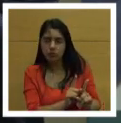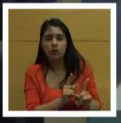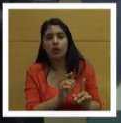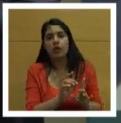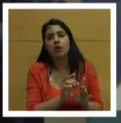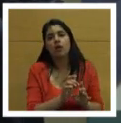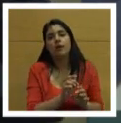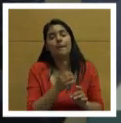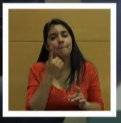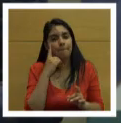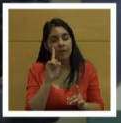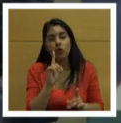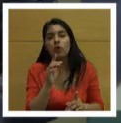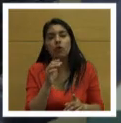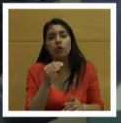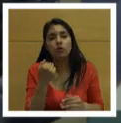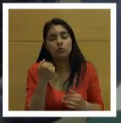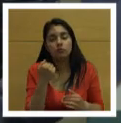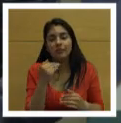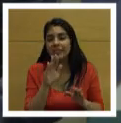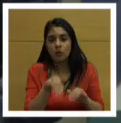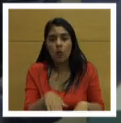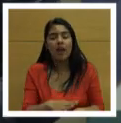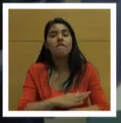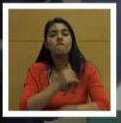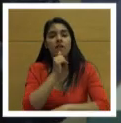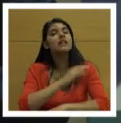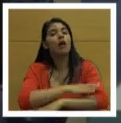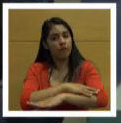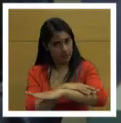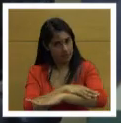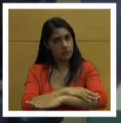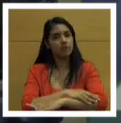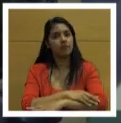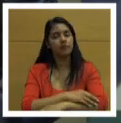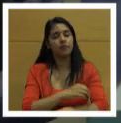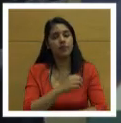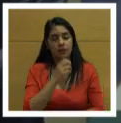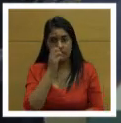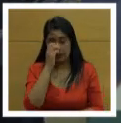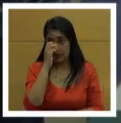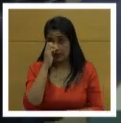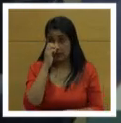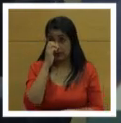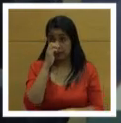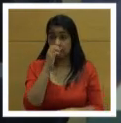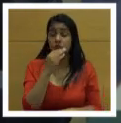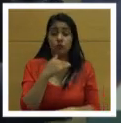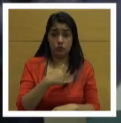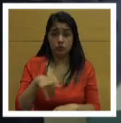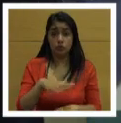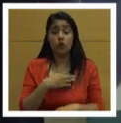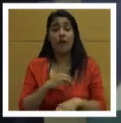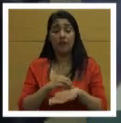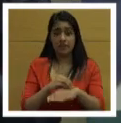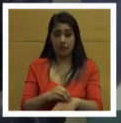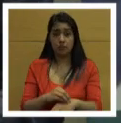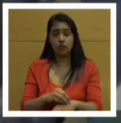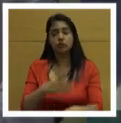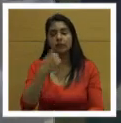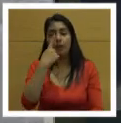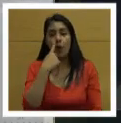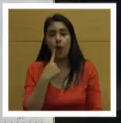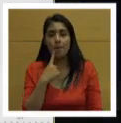flagrancia, pero igual es desacato. Y nosotros en ese sentido les señalamos a la víctima que si tiene una medida cautelar, el sujeto se